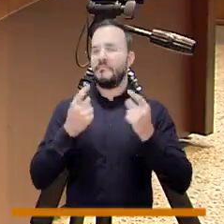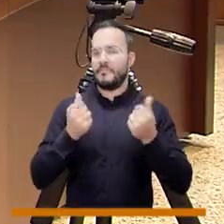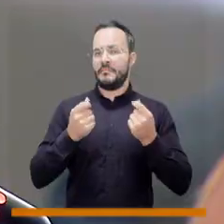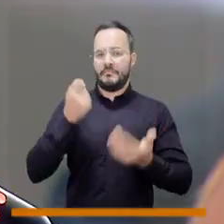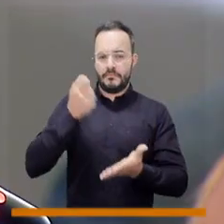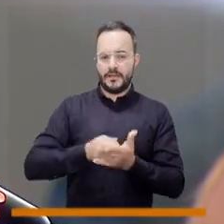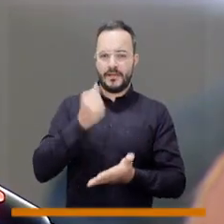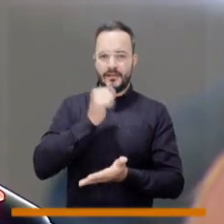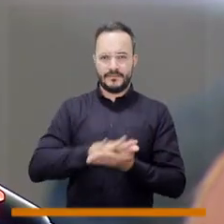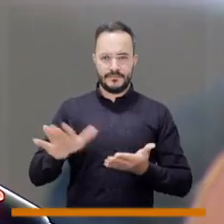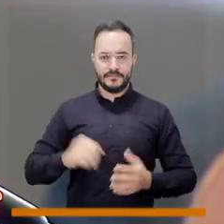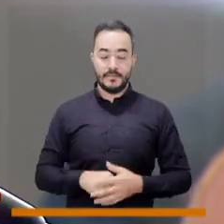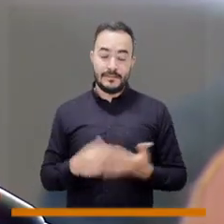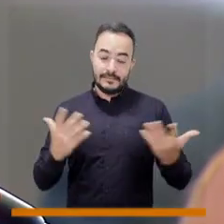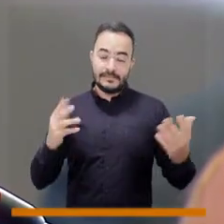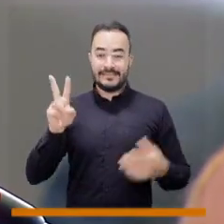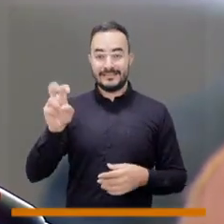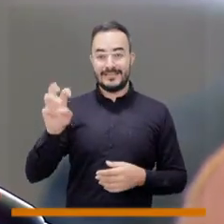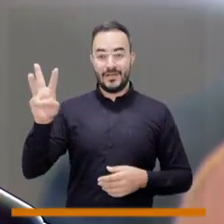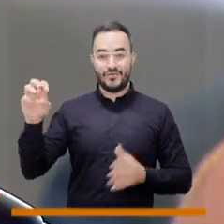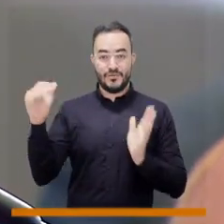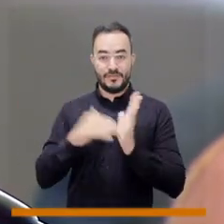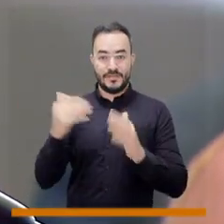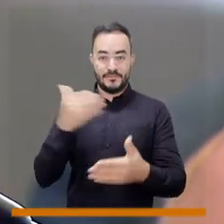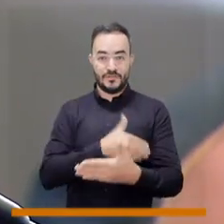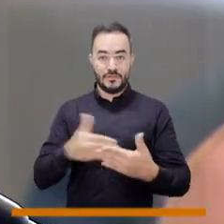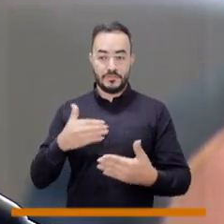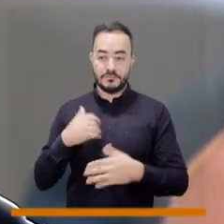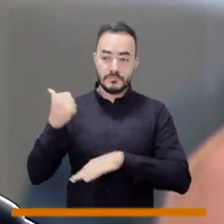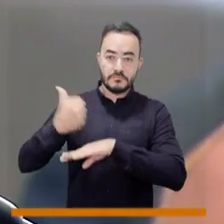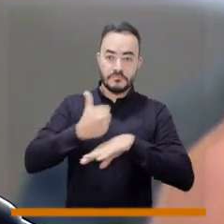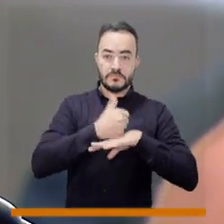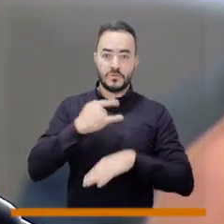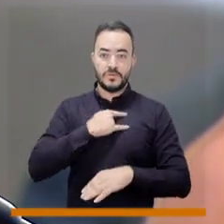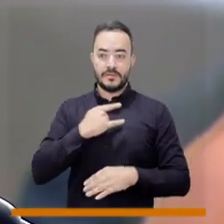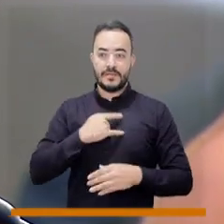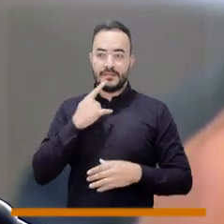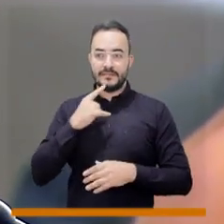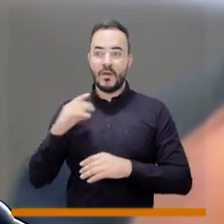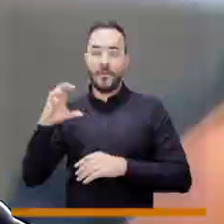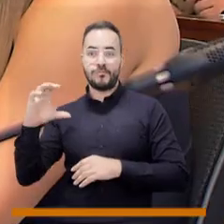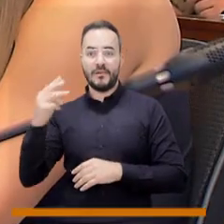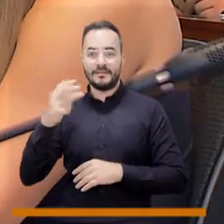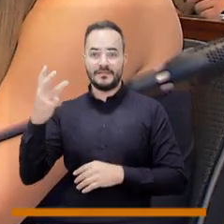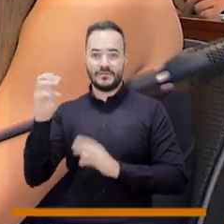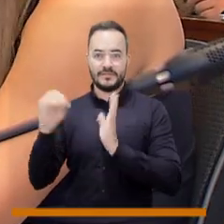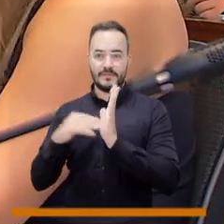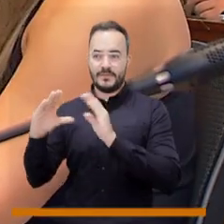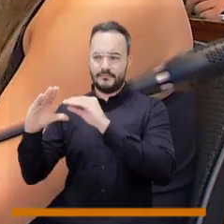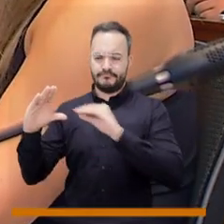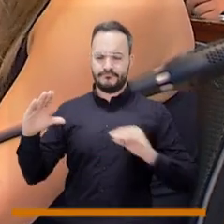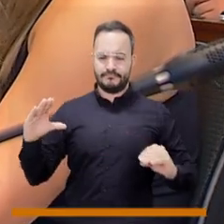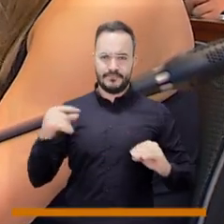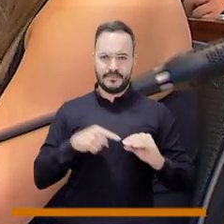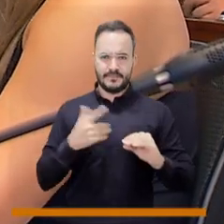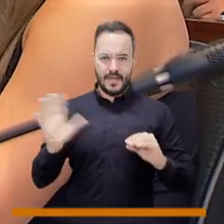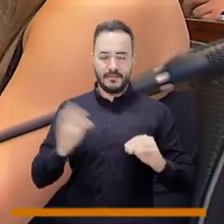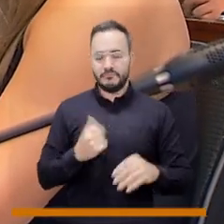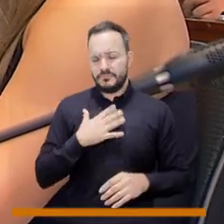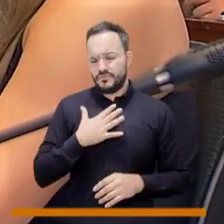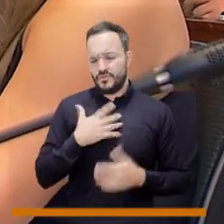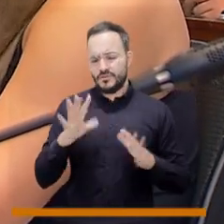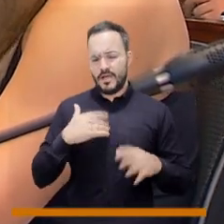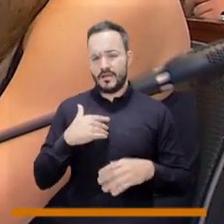de la matrícula cero. Lo que pasa es que estamos hablando de 78 mil que ellos dicen que están extrayendo de los 330 mil millones. Y yo